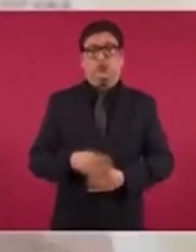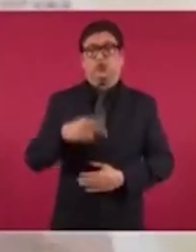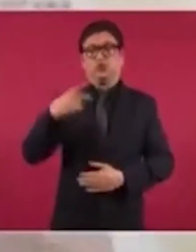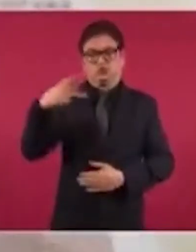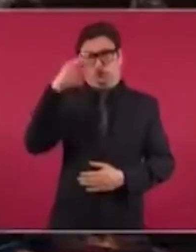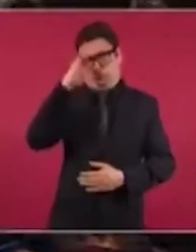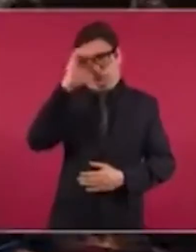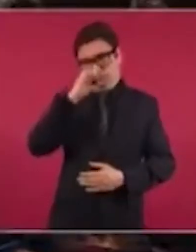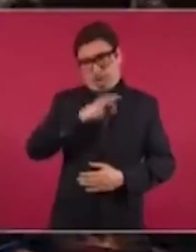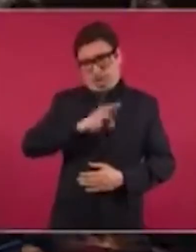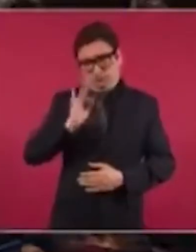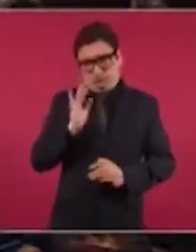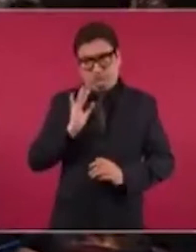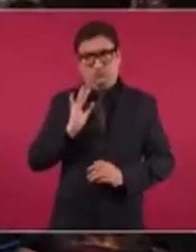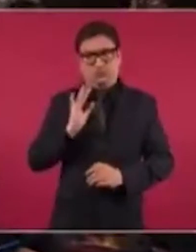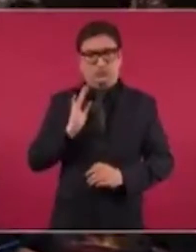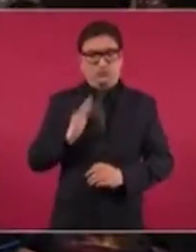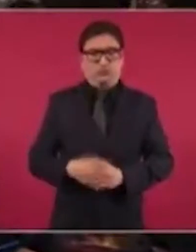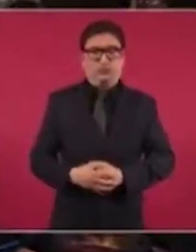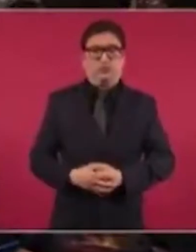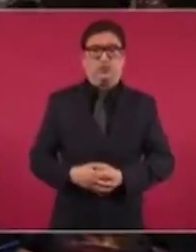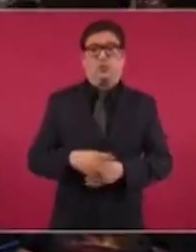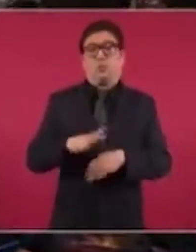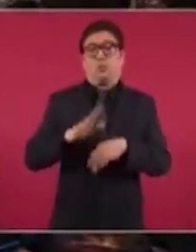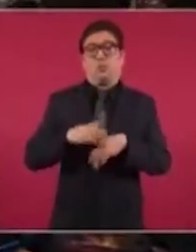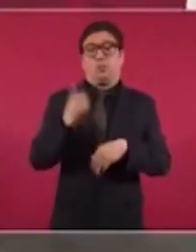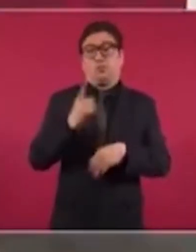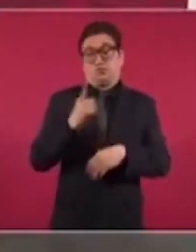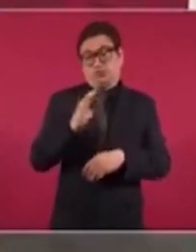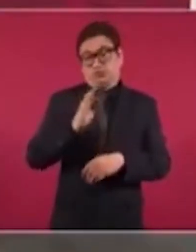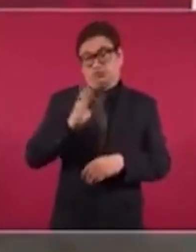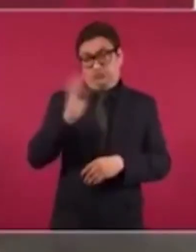que nos dé su opinión, porque si ella